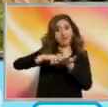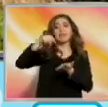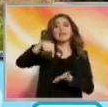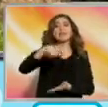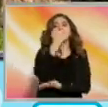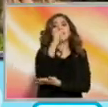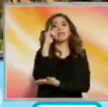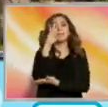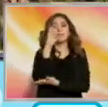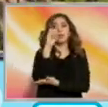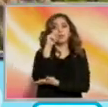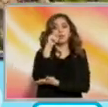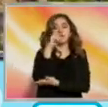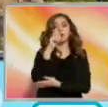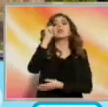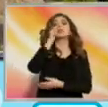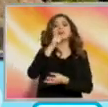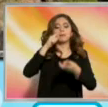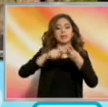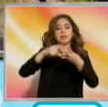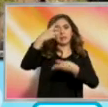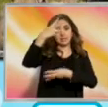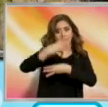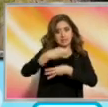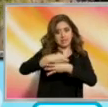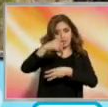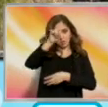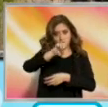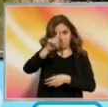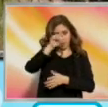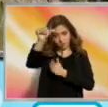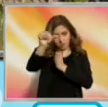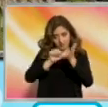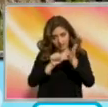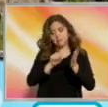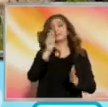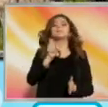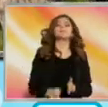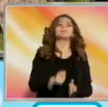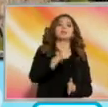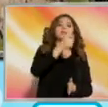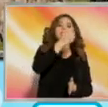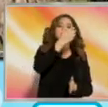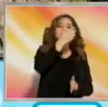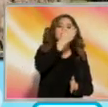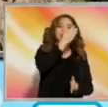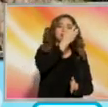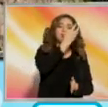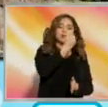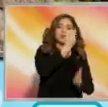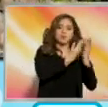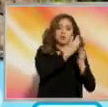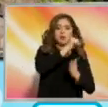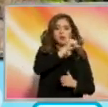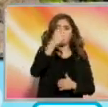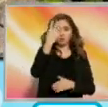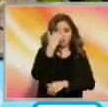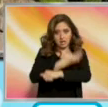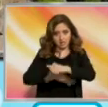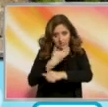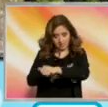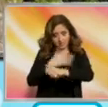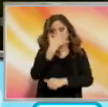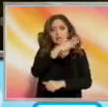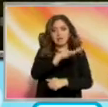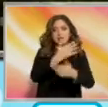Y este es el tercer domingo de cada mes y es de 10 de la mañana a 4 de la tarde. Y la idea es que vayan productores